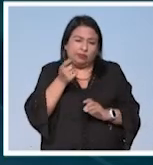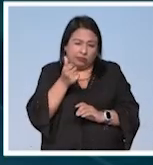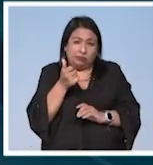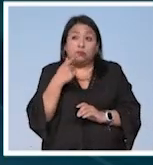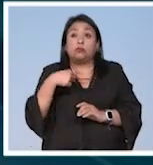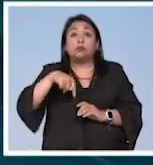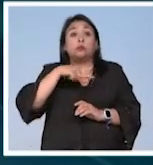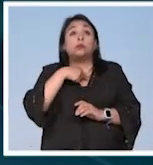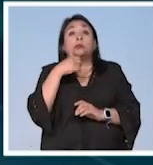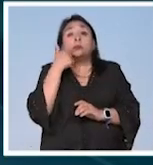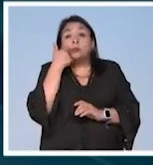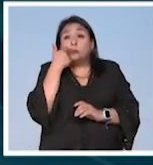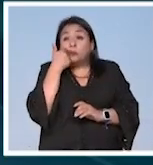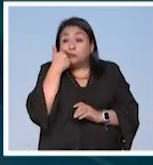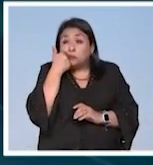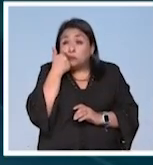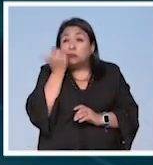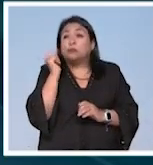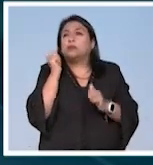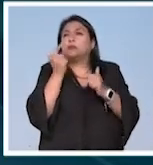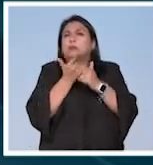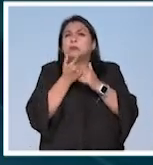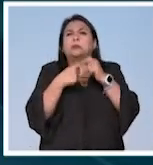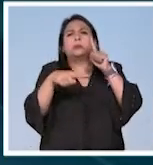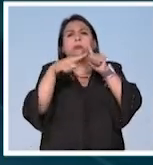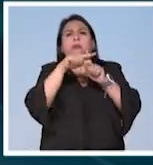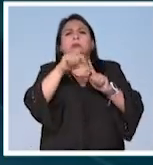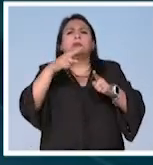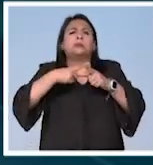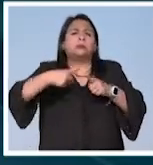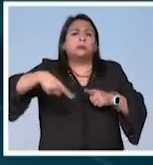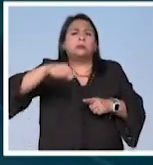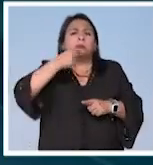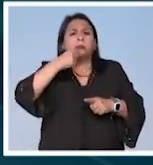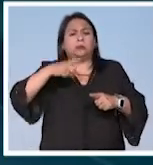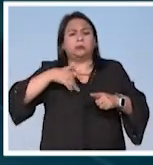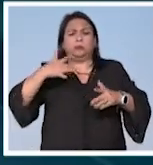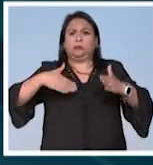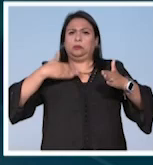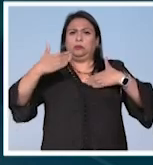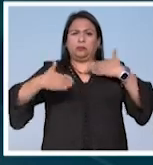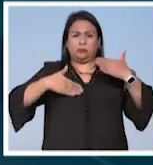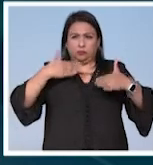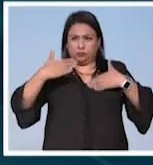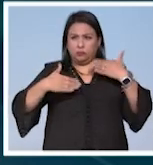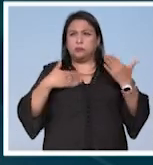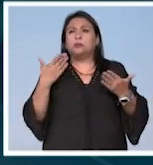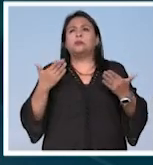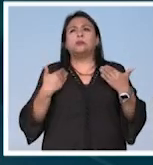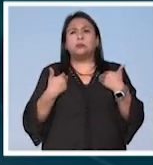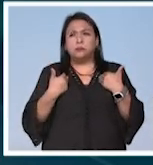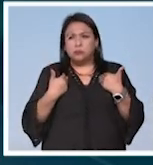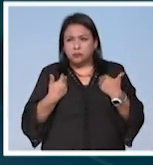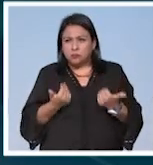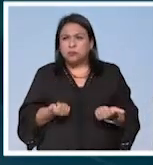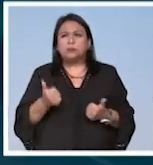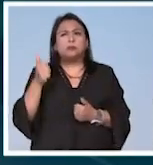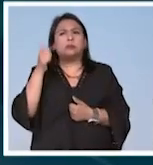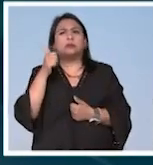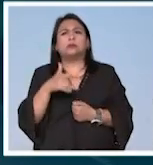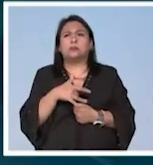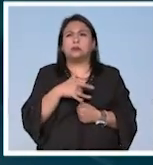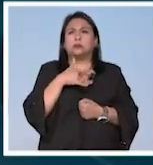lo que queremos nosotros es dar algo bueno para los niños que les divierta además que comprendan que